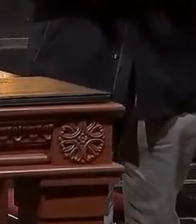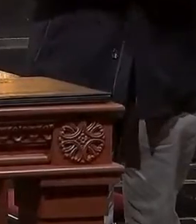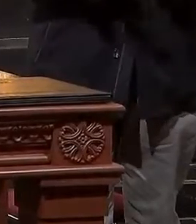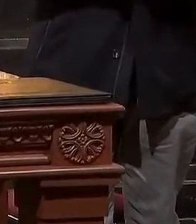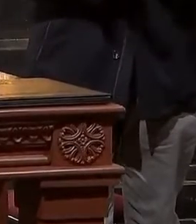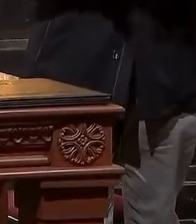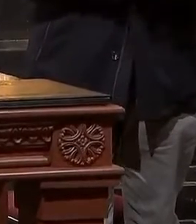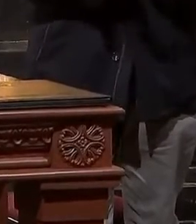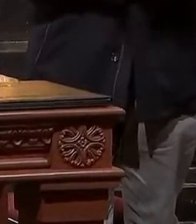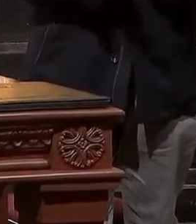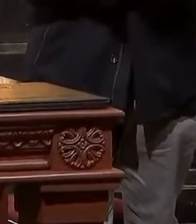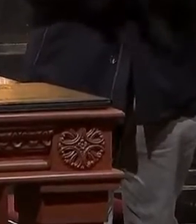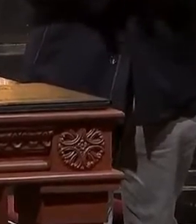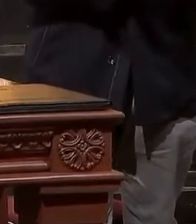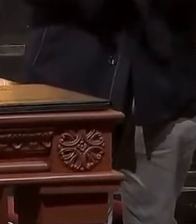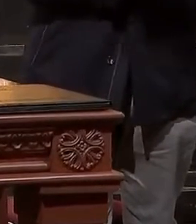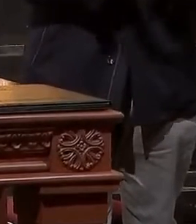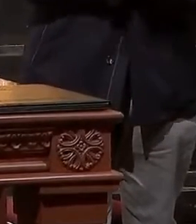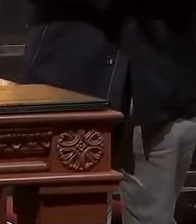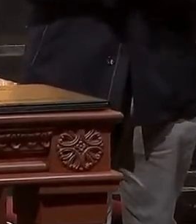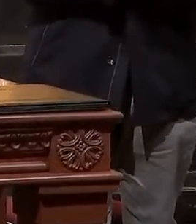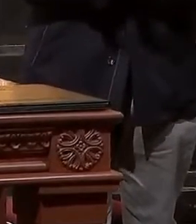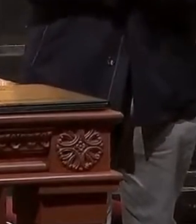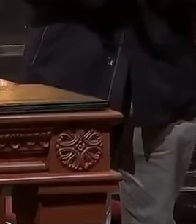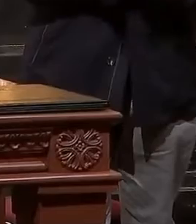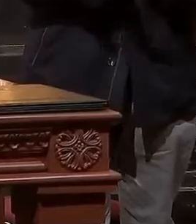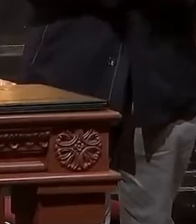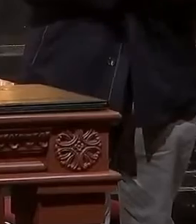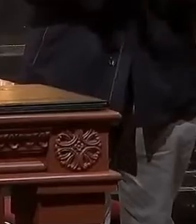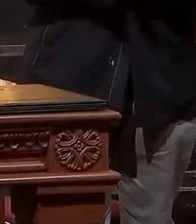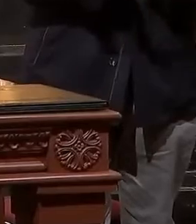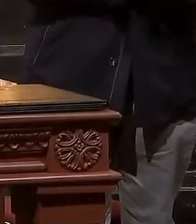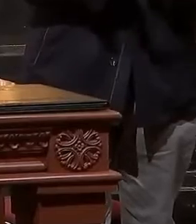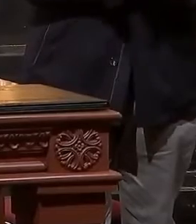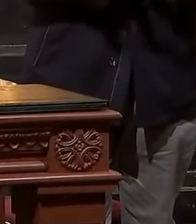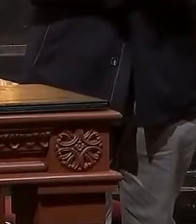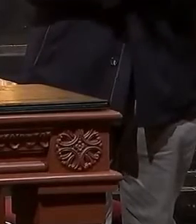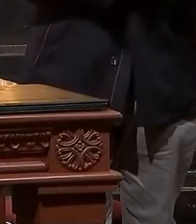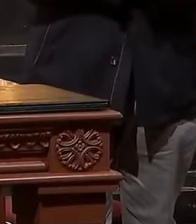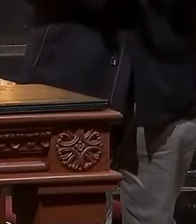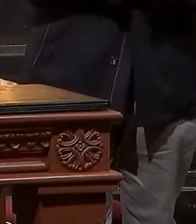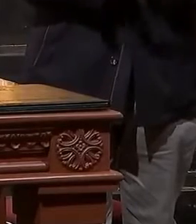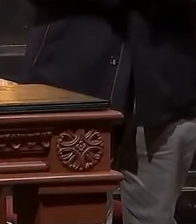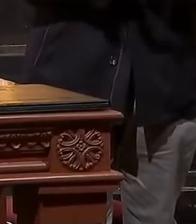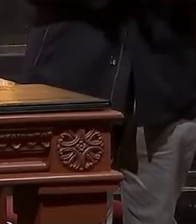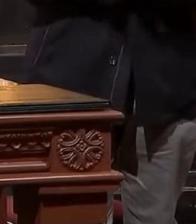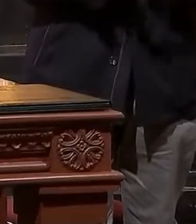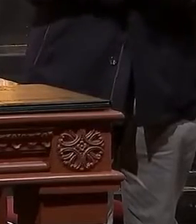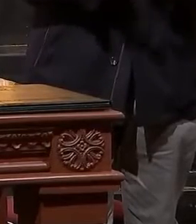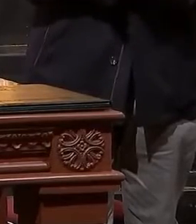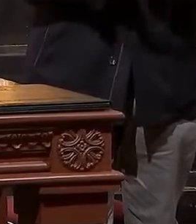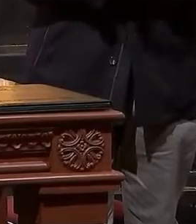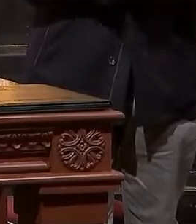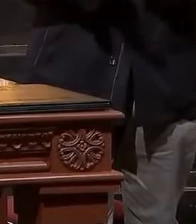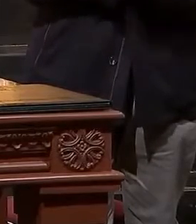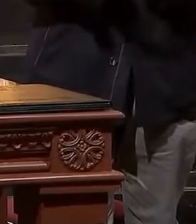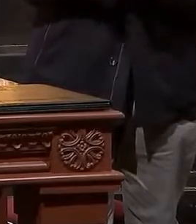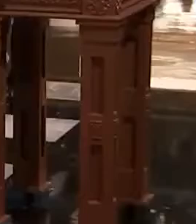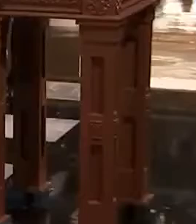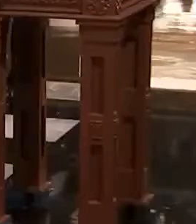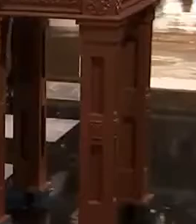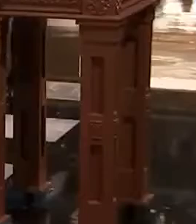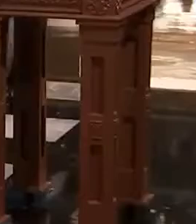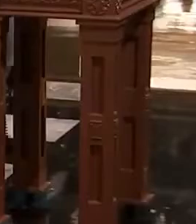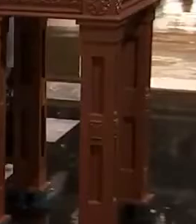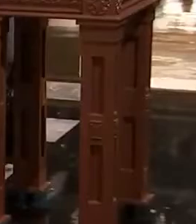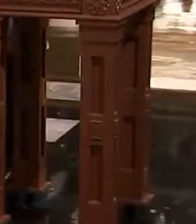Asimismo, le solicitamos al secretario de Gobernación, licenciado Adán Augusto López Hernández, y a la secretaria